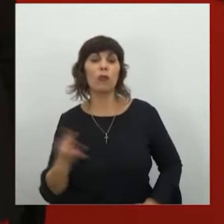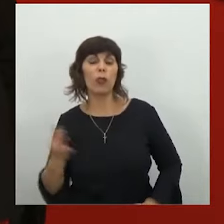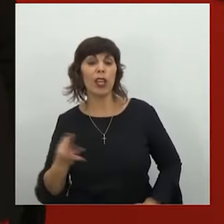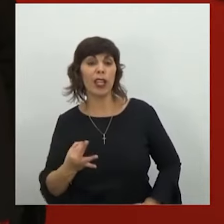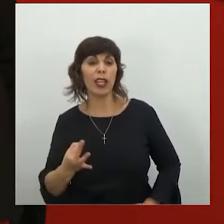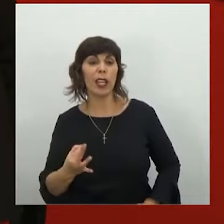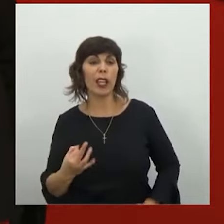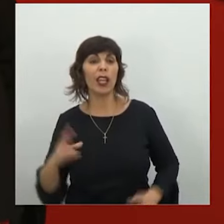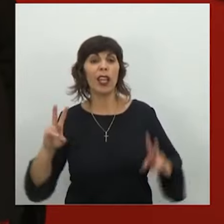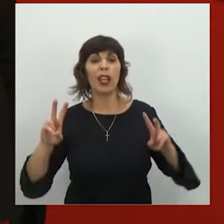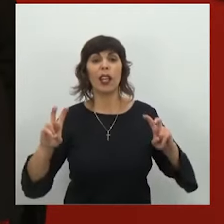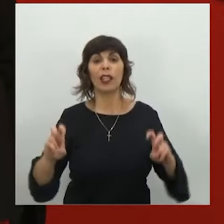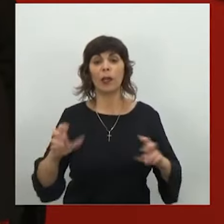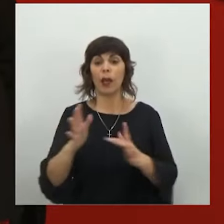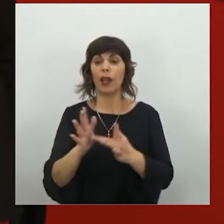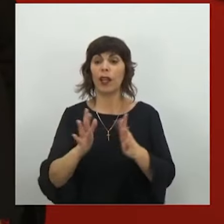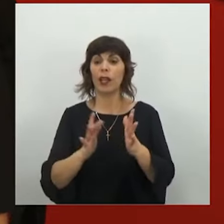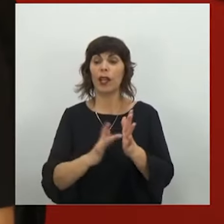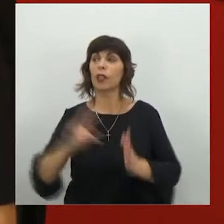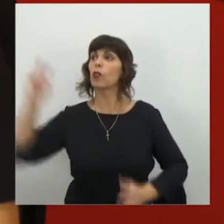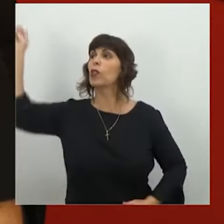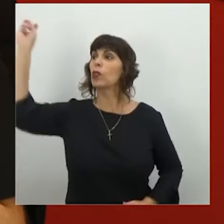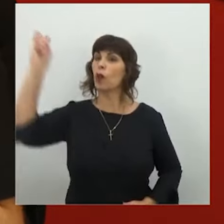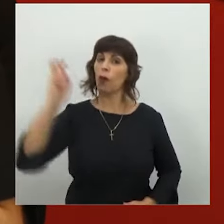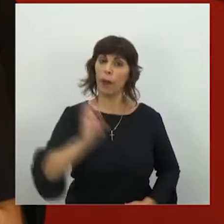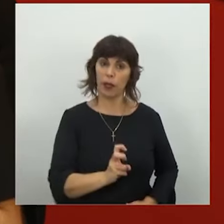de Jesucristo. Y